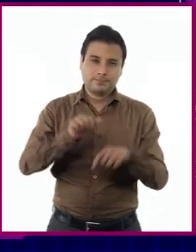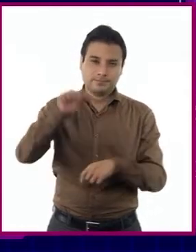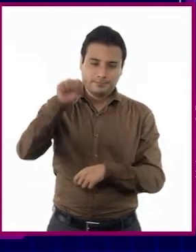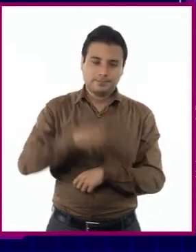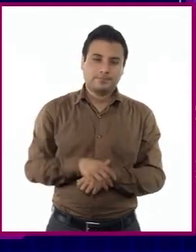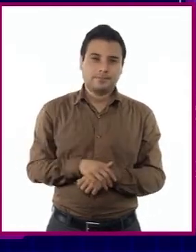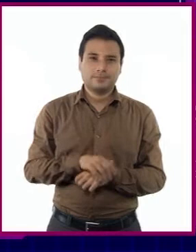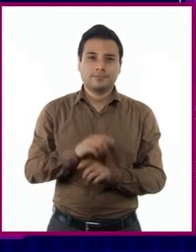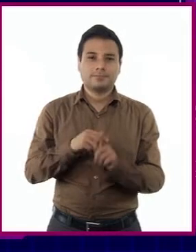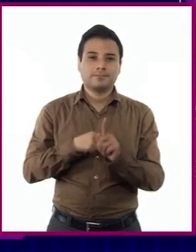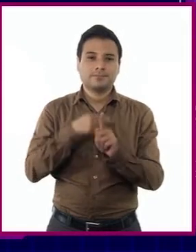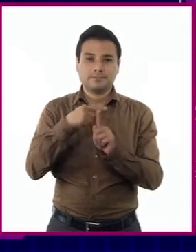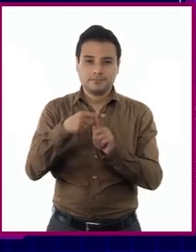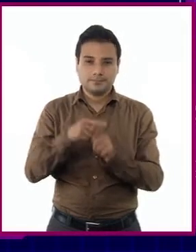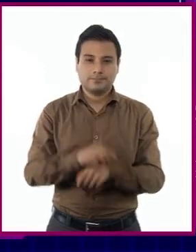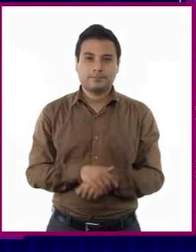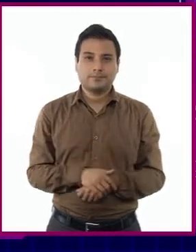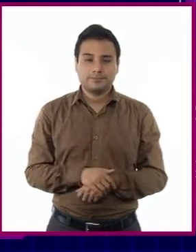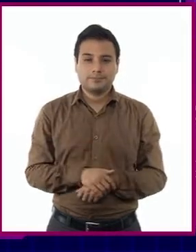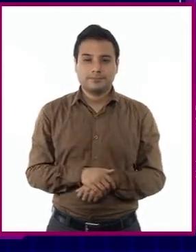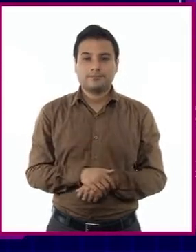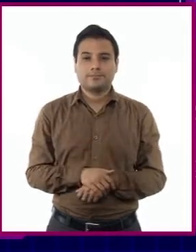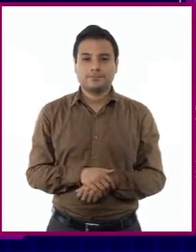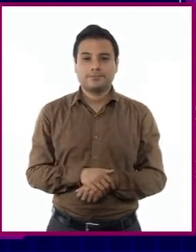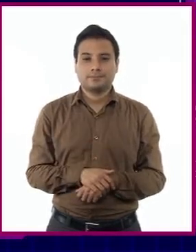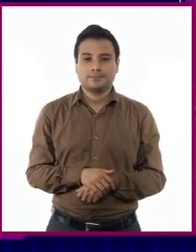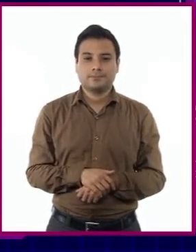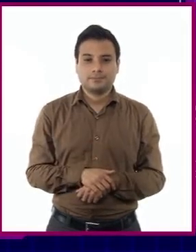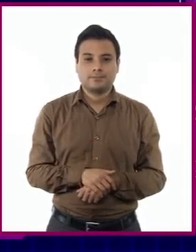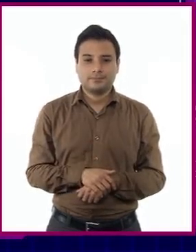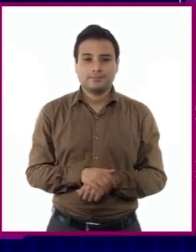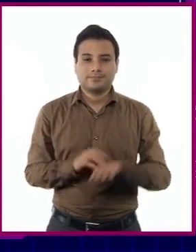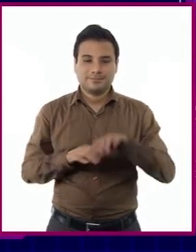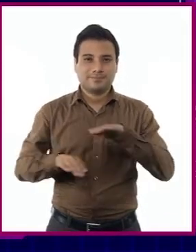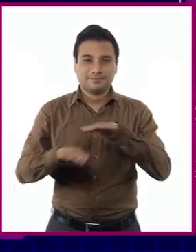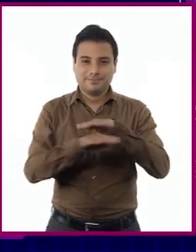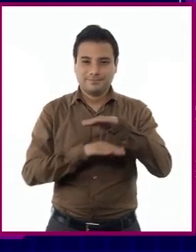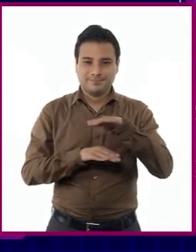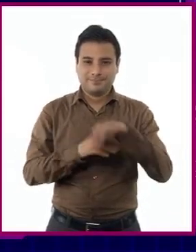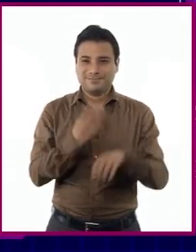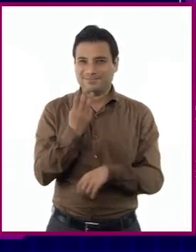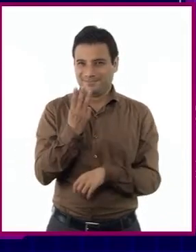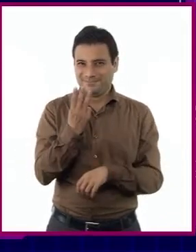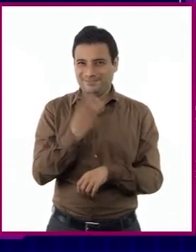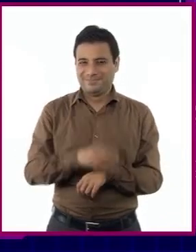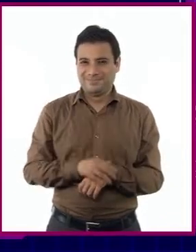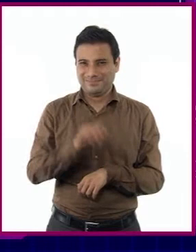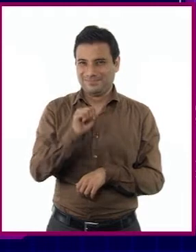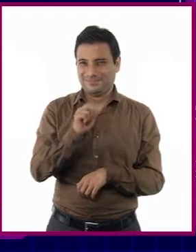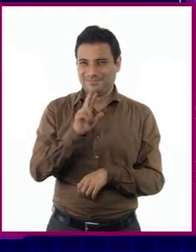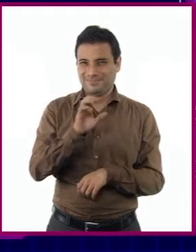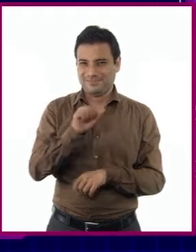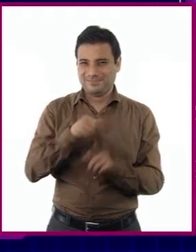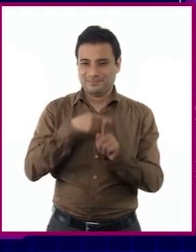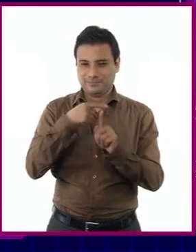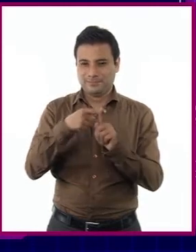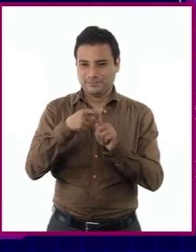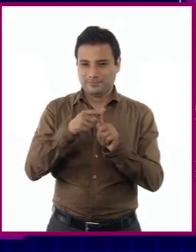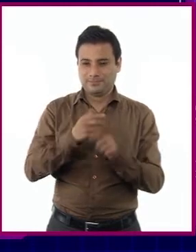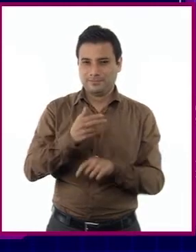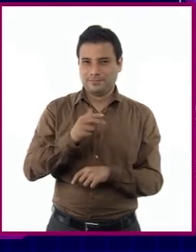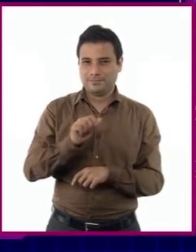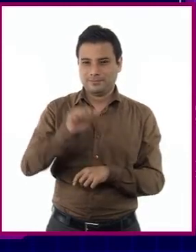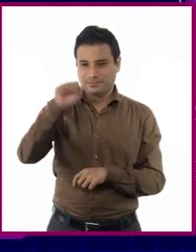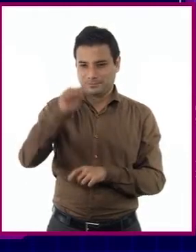el área de la base del prisma triangular recto número tres por su altura más que la